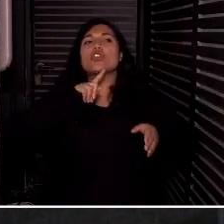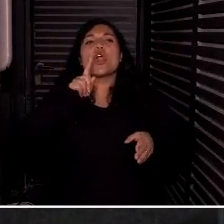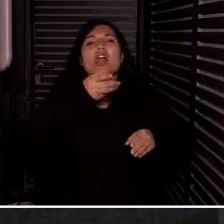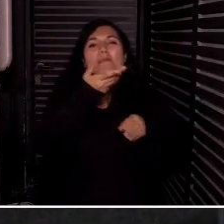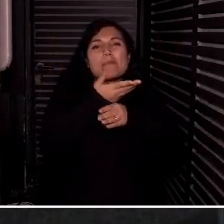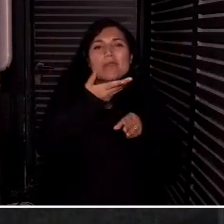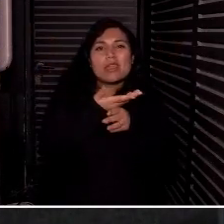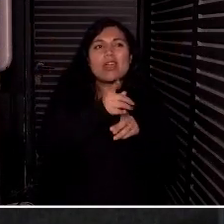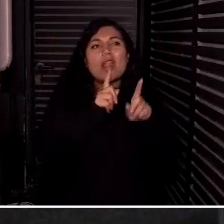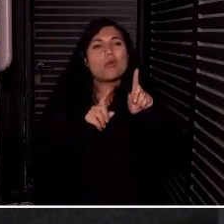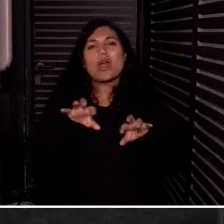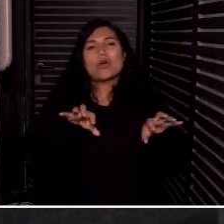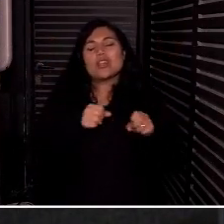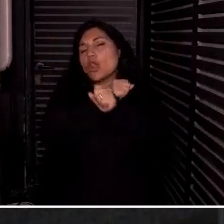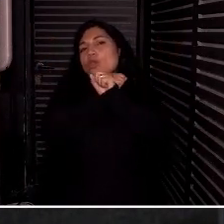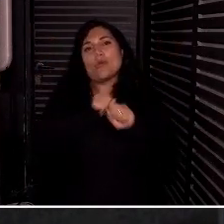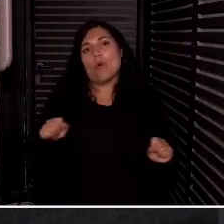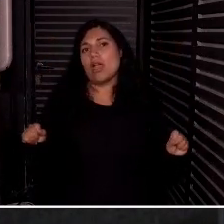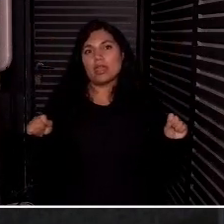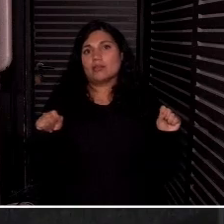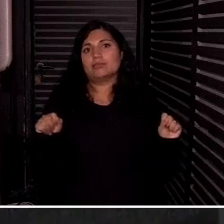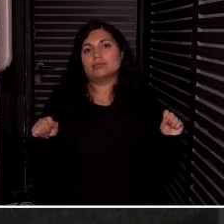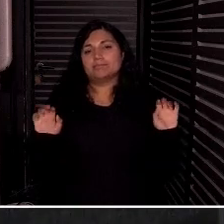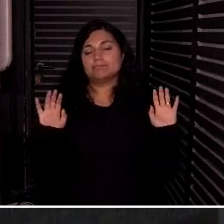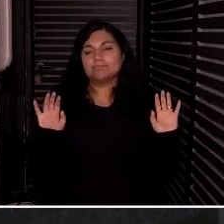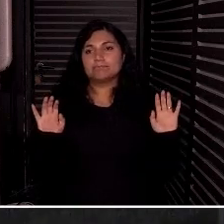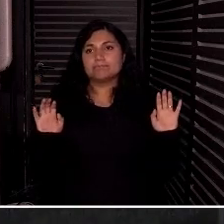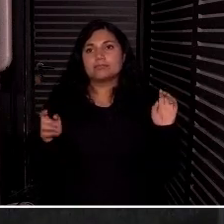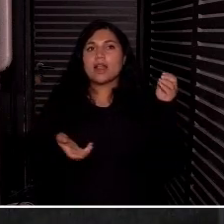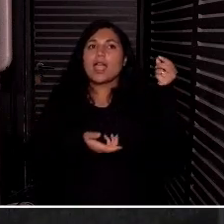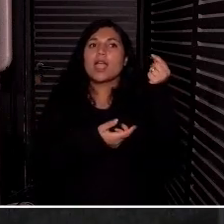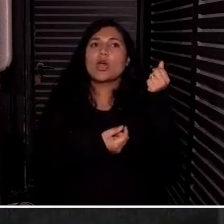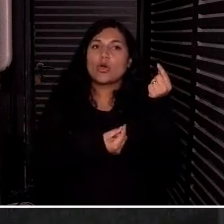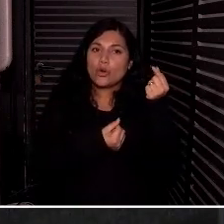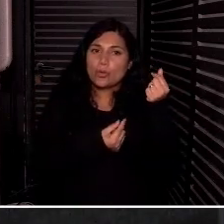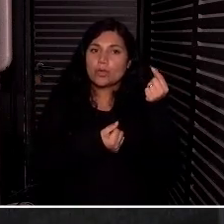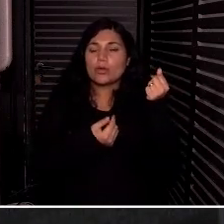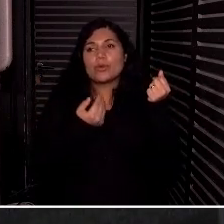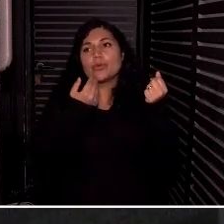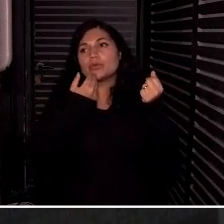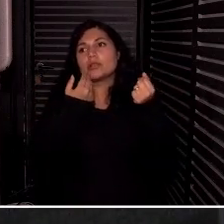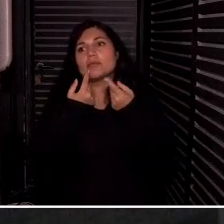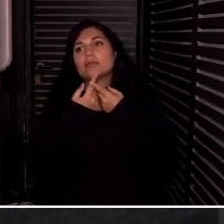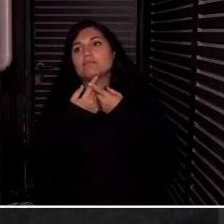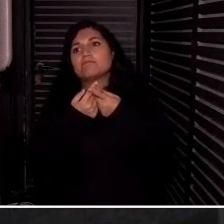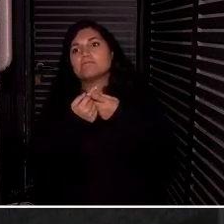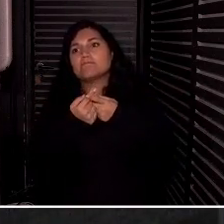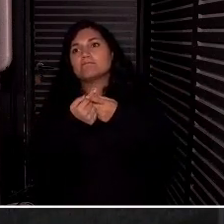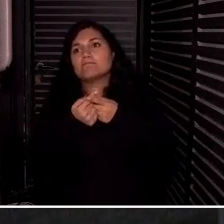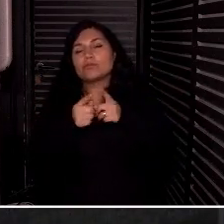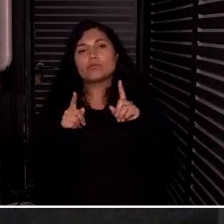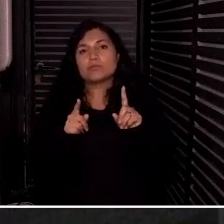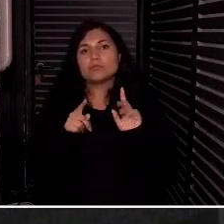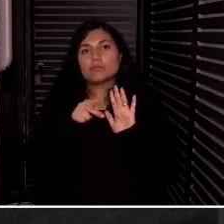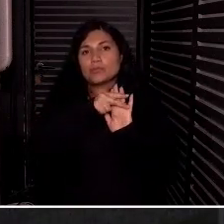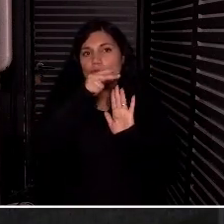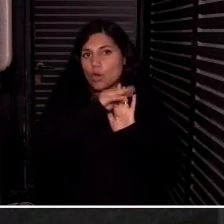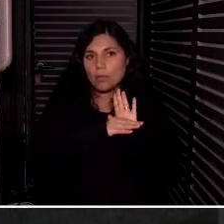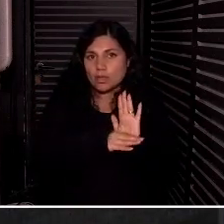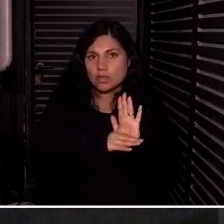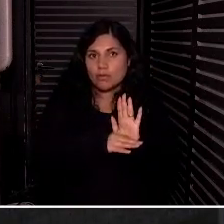económico ni desde lo atractivo para la audiencia ya porque si no lo único que hacen es eh complicar los